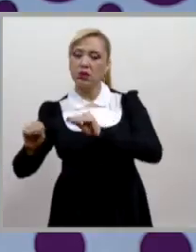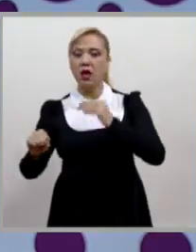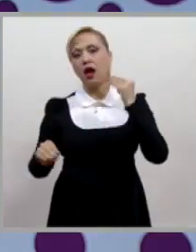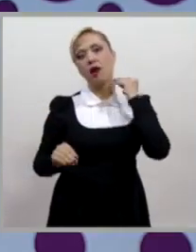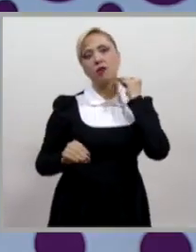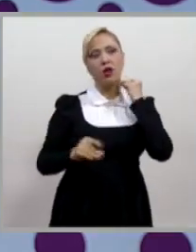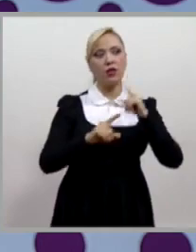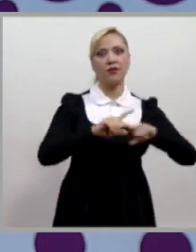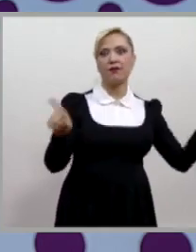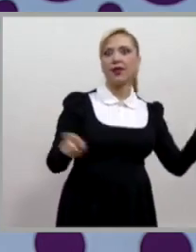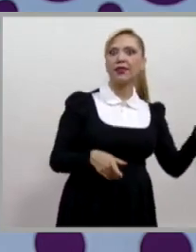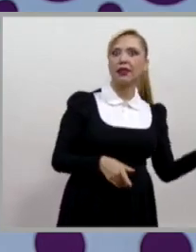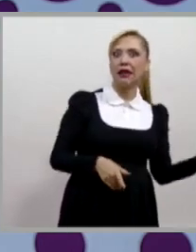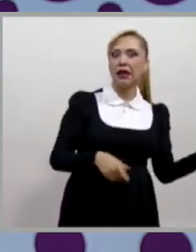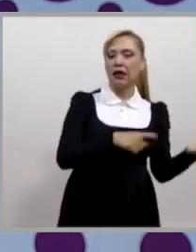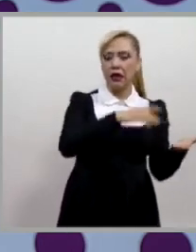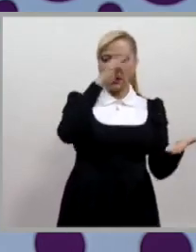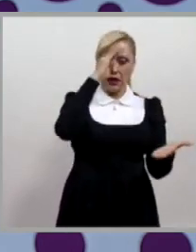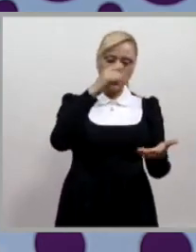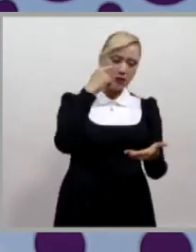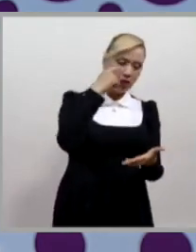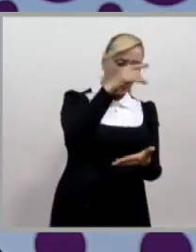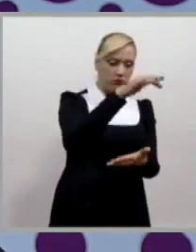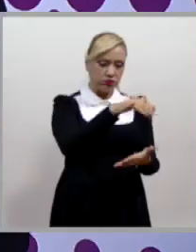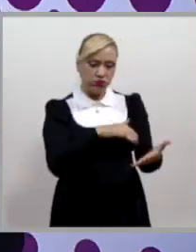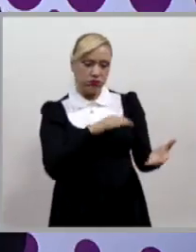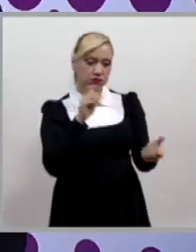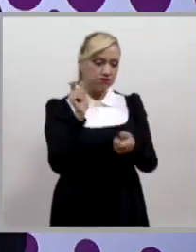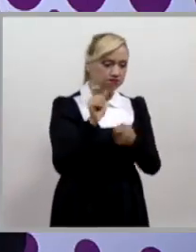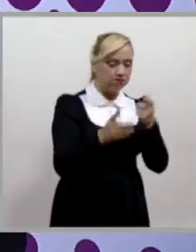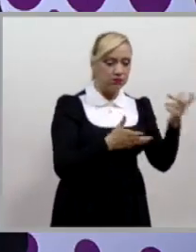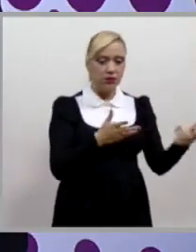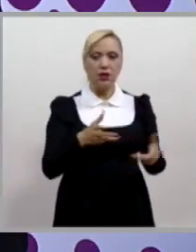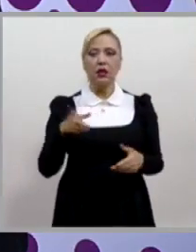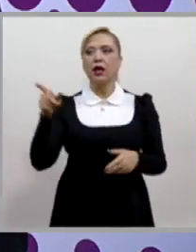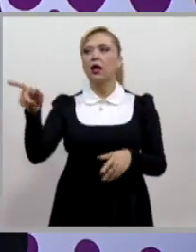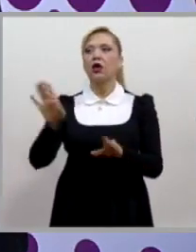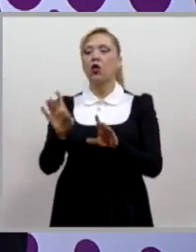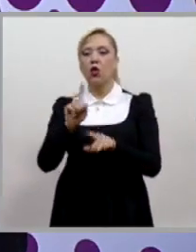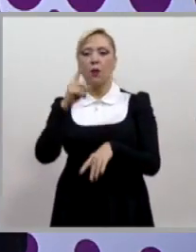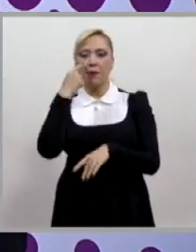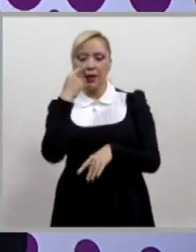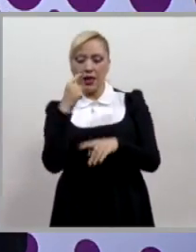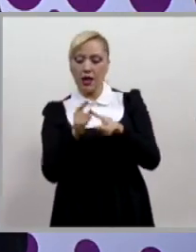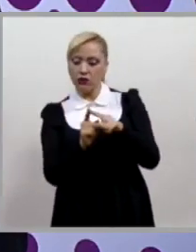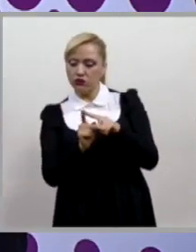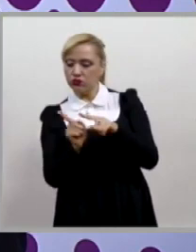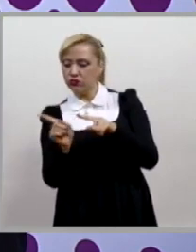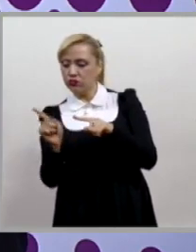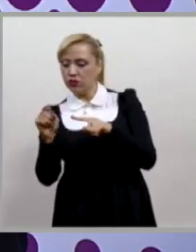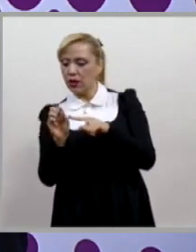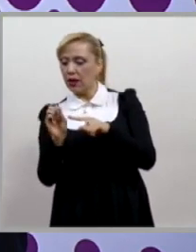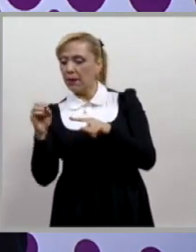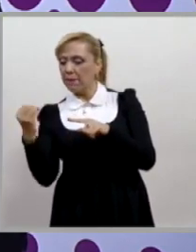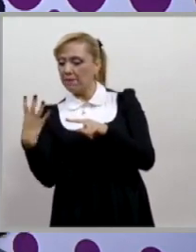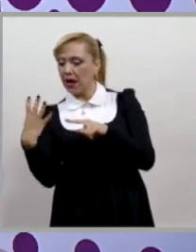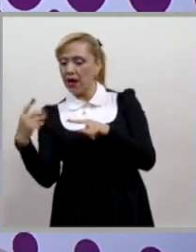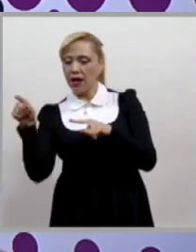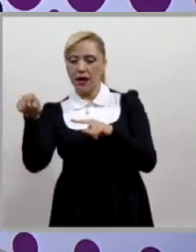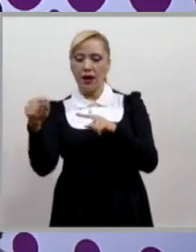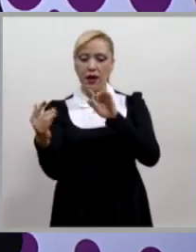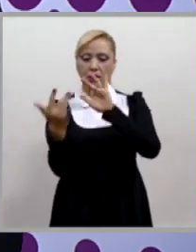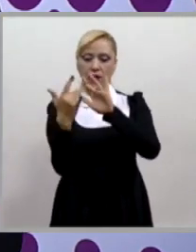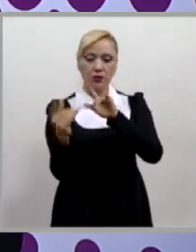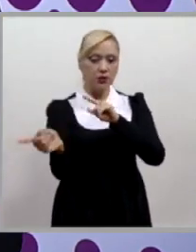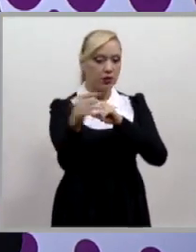informático que pues pudiera hacer todo como, pues mira, Claro, que entiende las dos cosas, el ¿no? diagrama de flujo va así y yo te lo voy a instrumentar de forma tal que